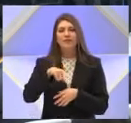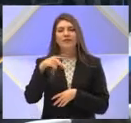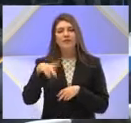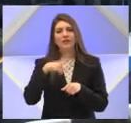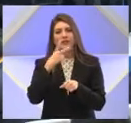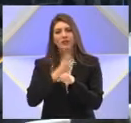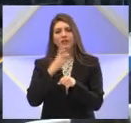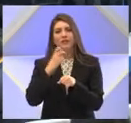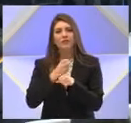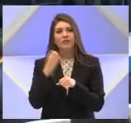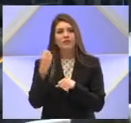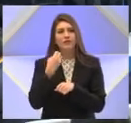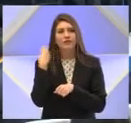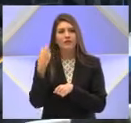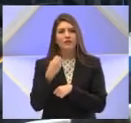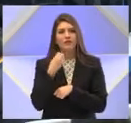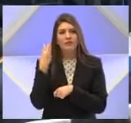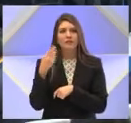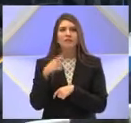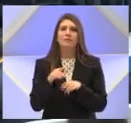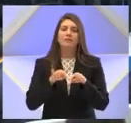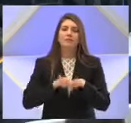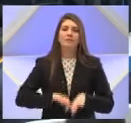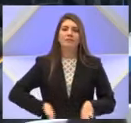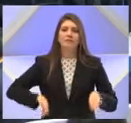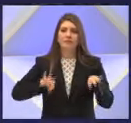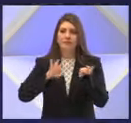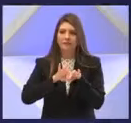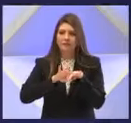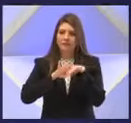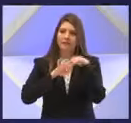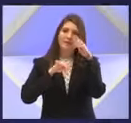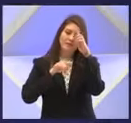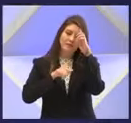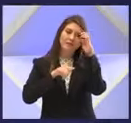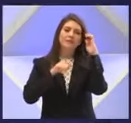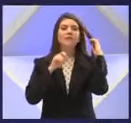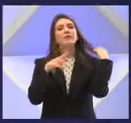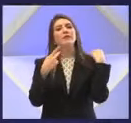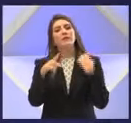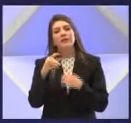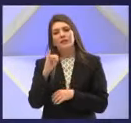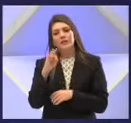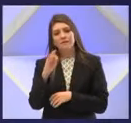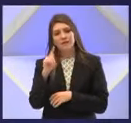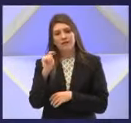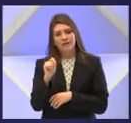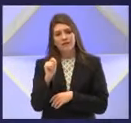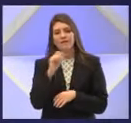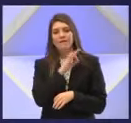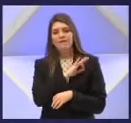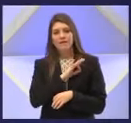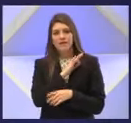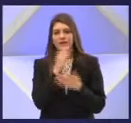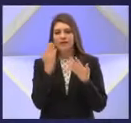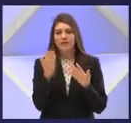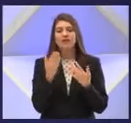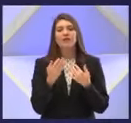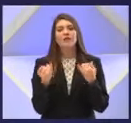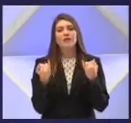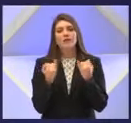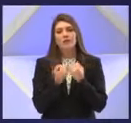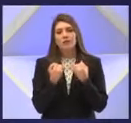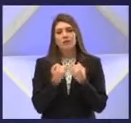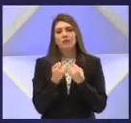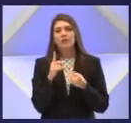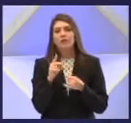un foro tan tan importante felicito al instituto federal de telecomunicaciones a su pleno al